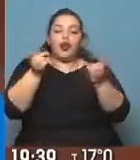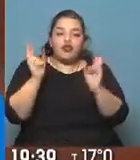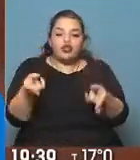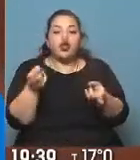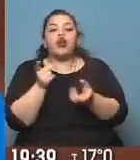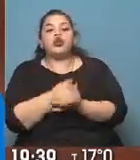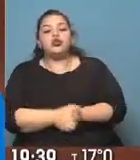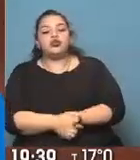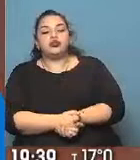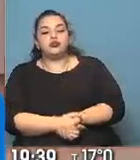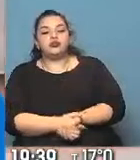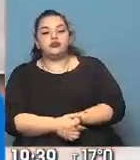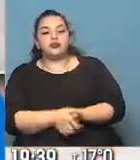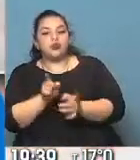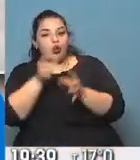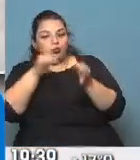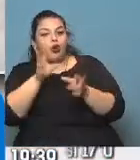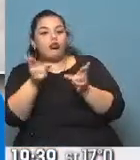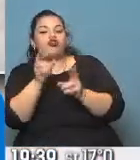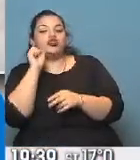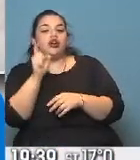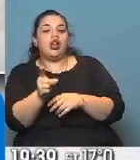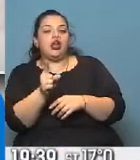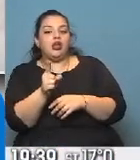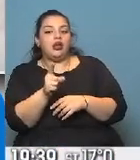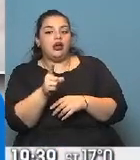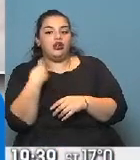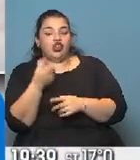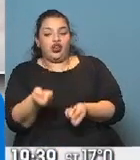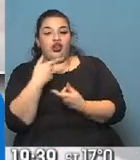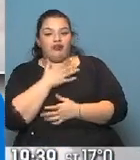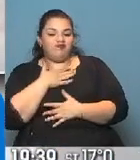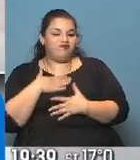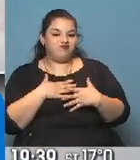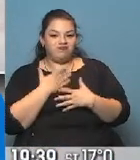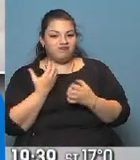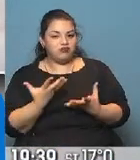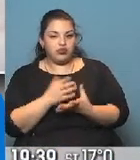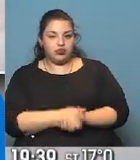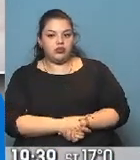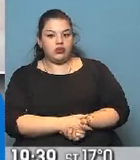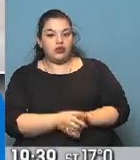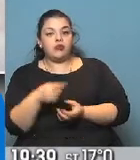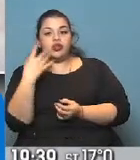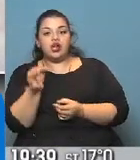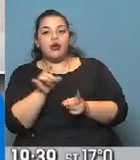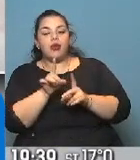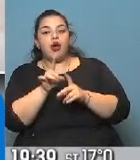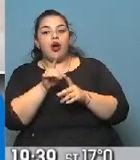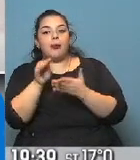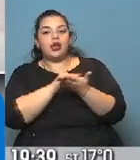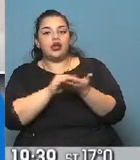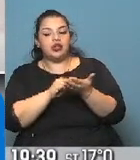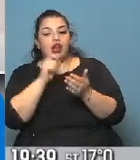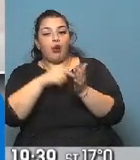ocurrido con una maestra este para nosotros es más significativo lo que sí sé es que el ministerio de seguridad de la